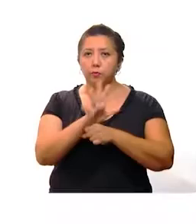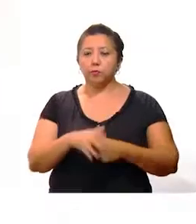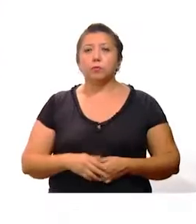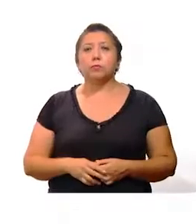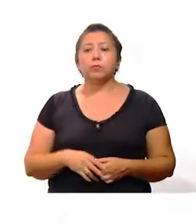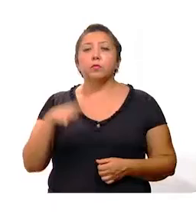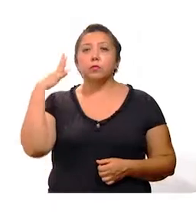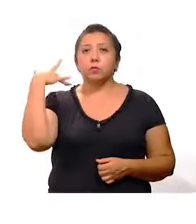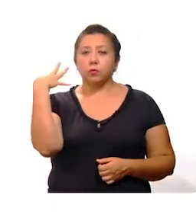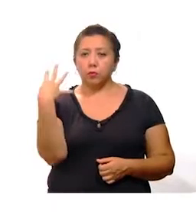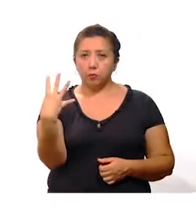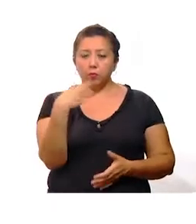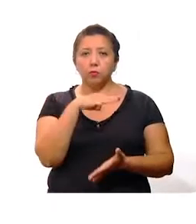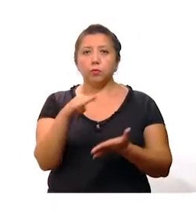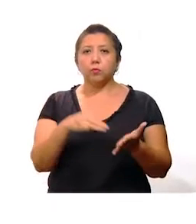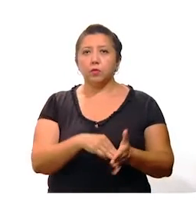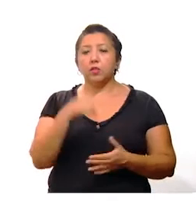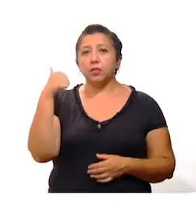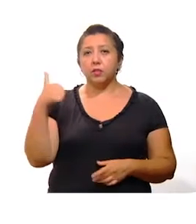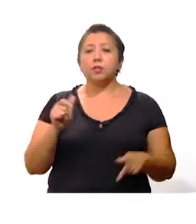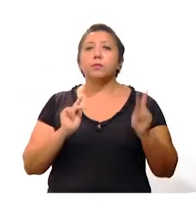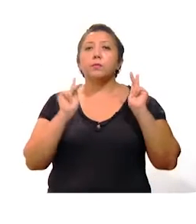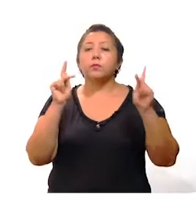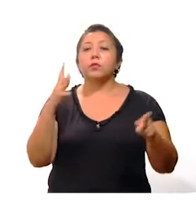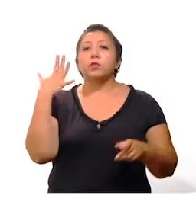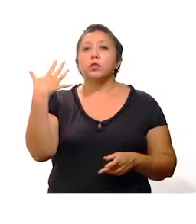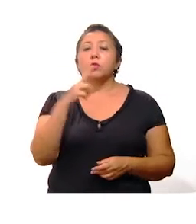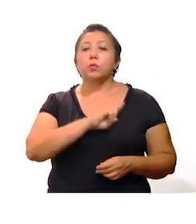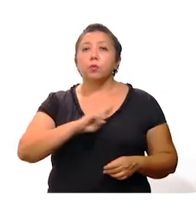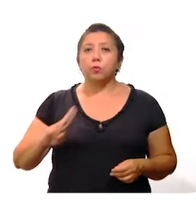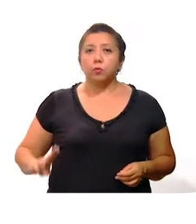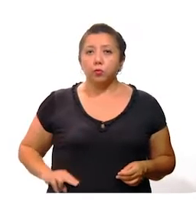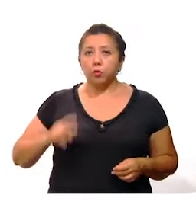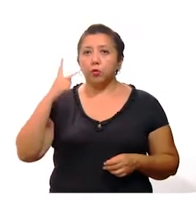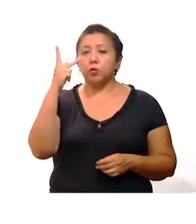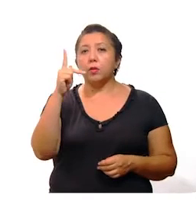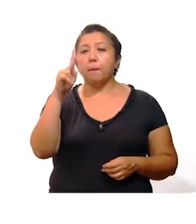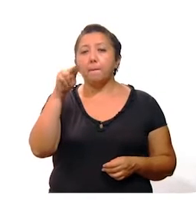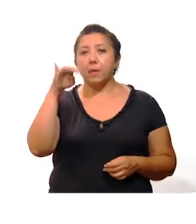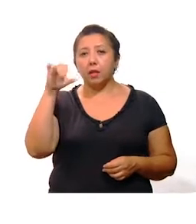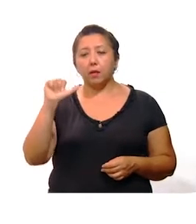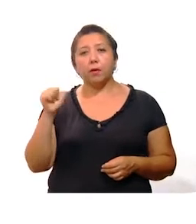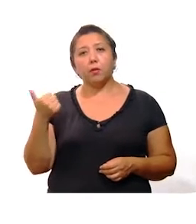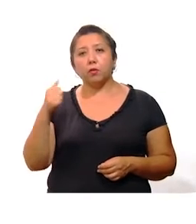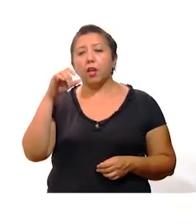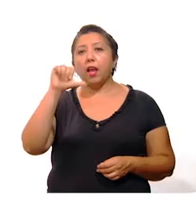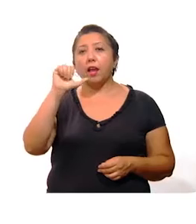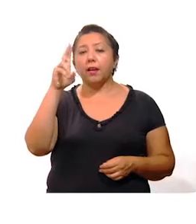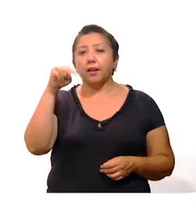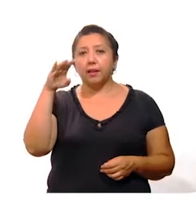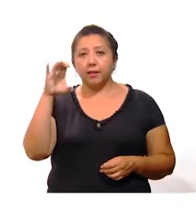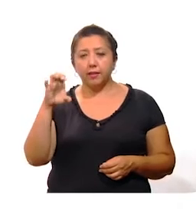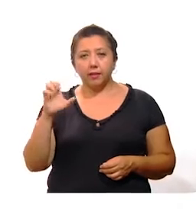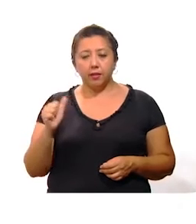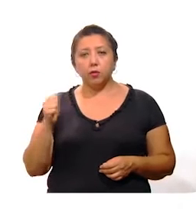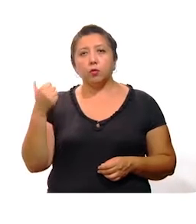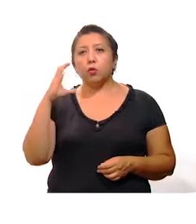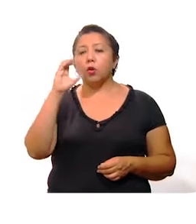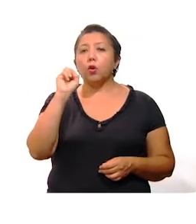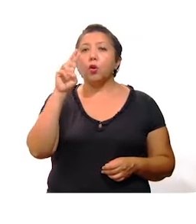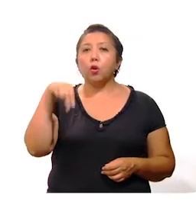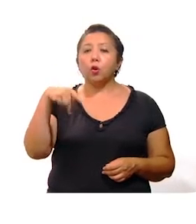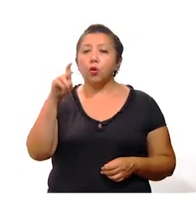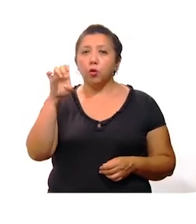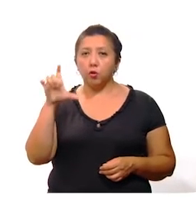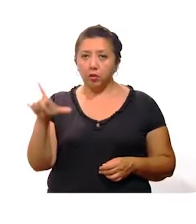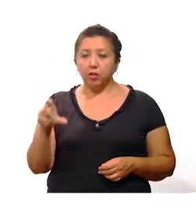coronavirus, 54 en Mérida, 6 en Progreso, 5 en Humán, 2 en Panabá, 1 en Acanqué, Baca, Chapap, Concal,